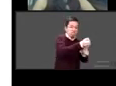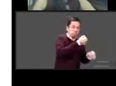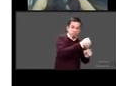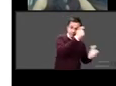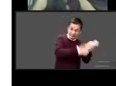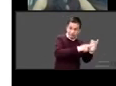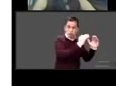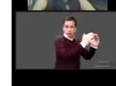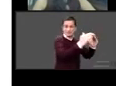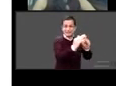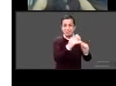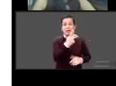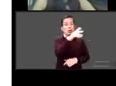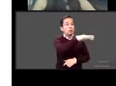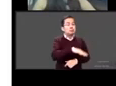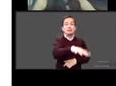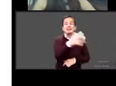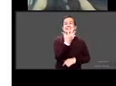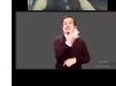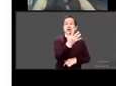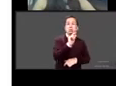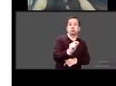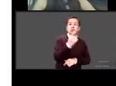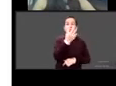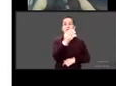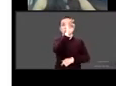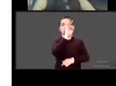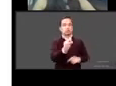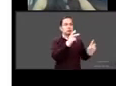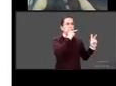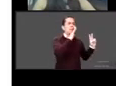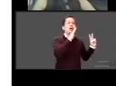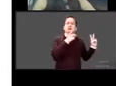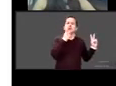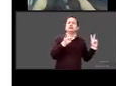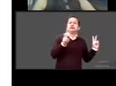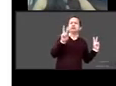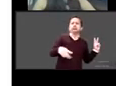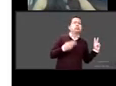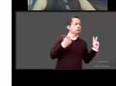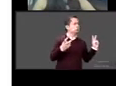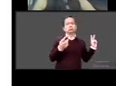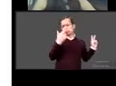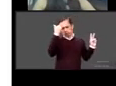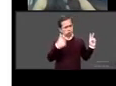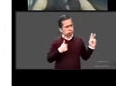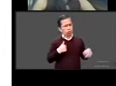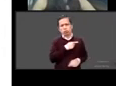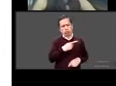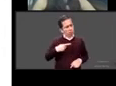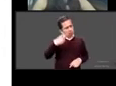el 5%, 5.4% de los padres justifica la disciplina violenta como un